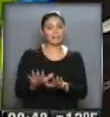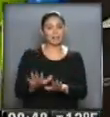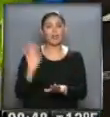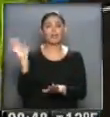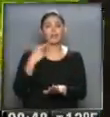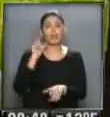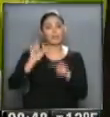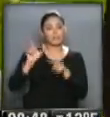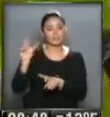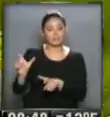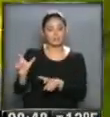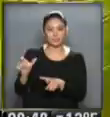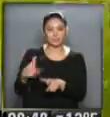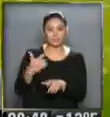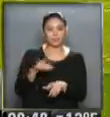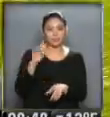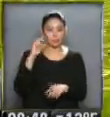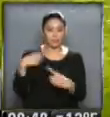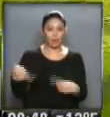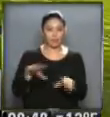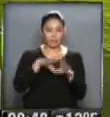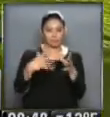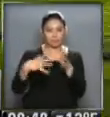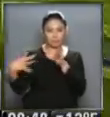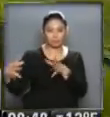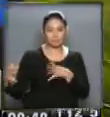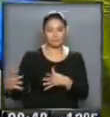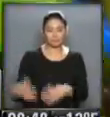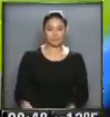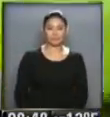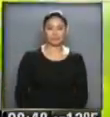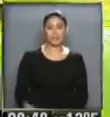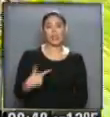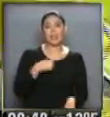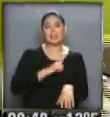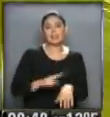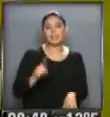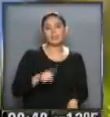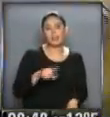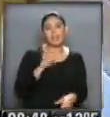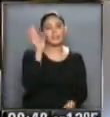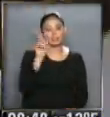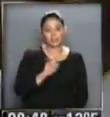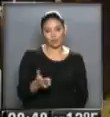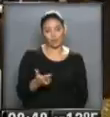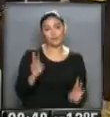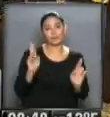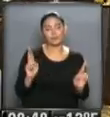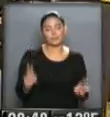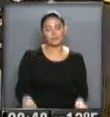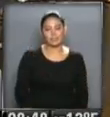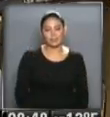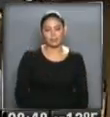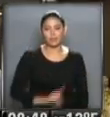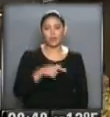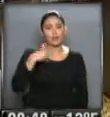todos los bultos. Por lo menos, bueno, no fue tanta la demora que sufren. No